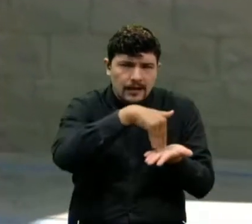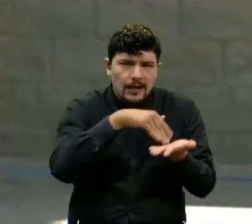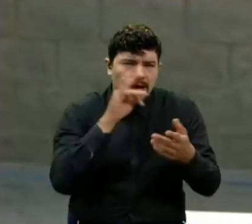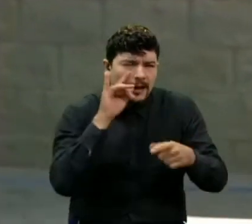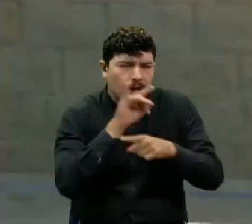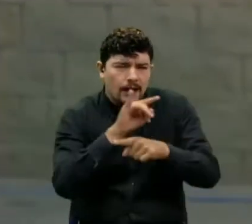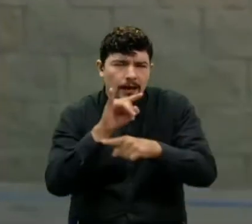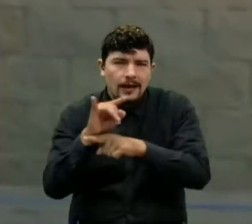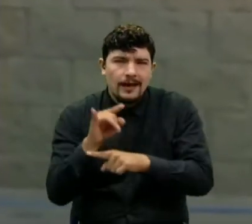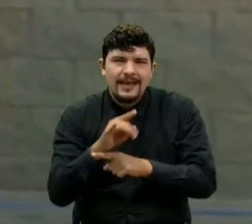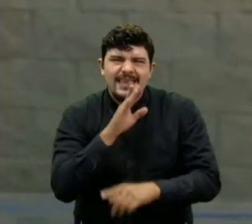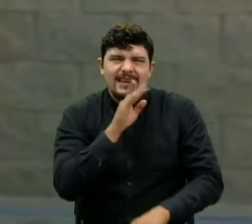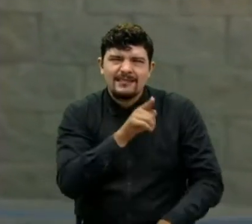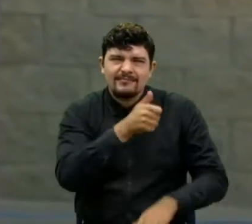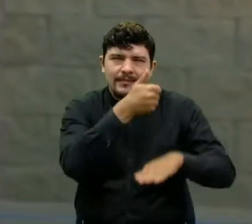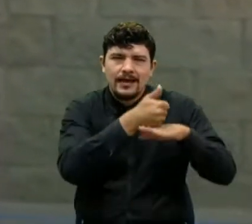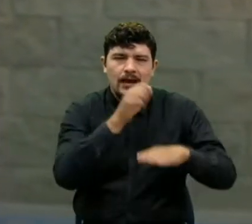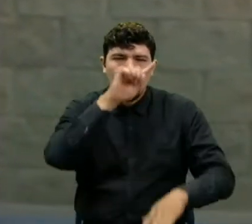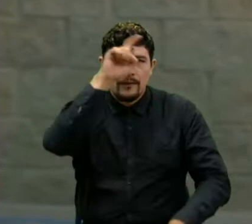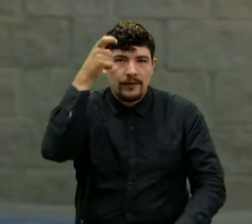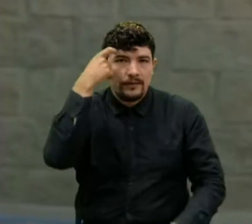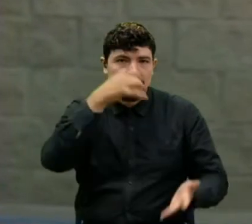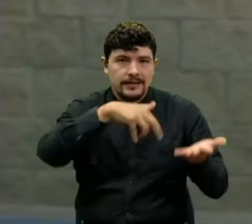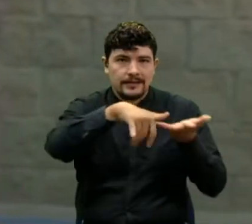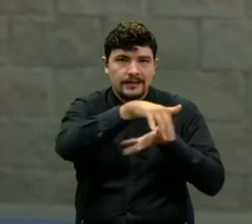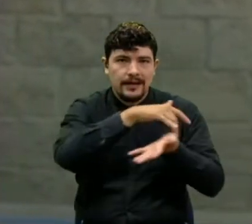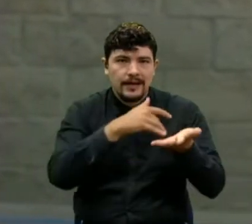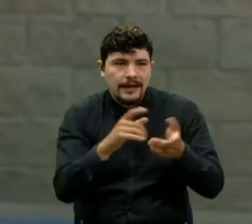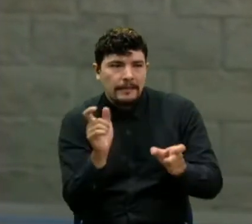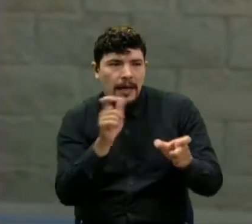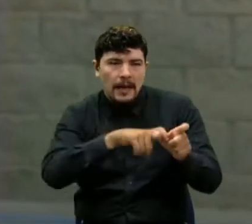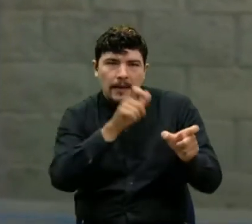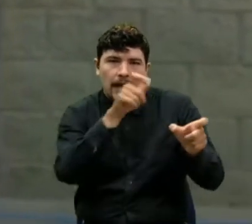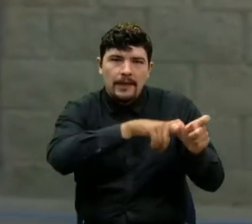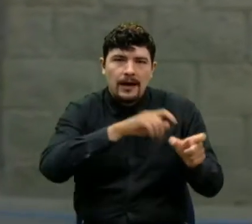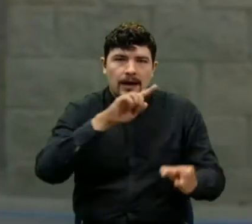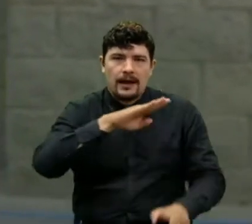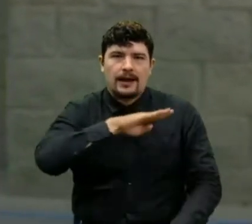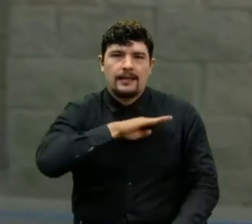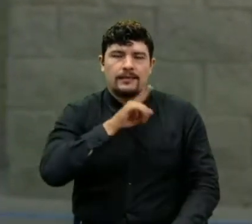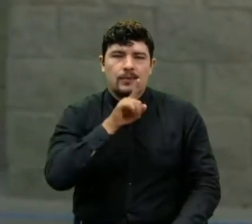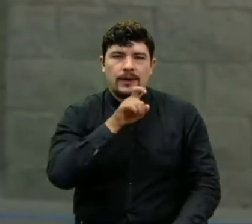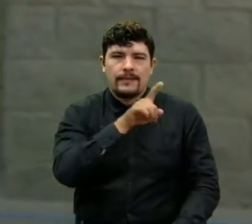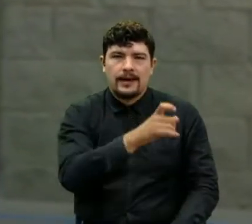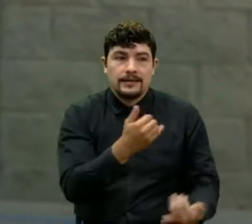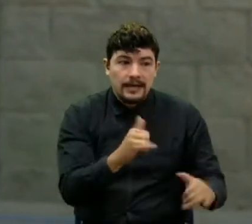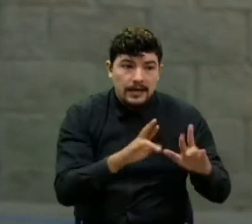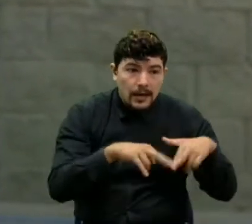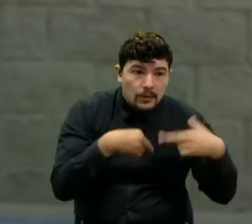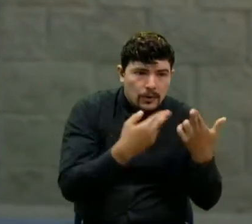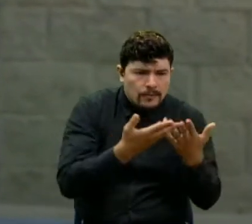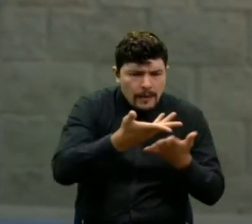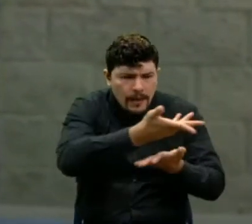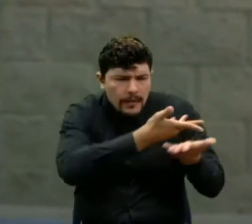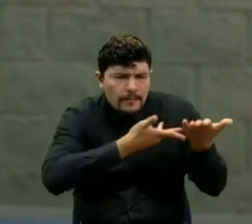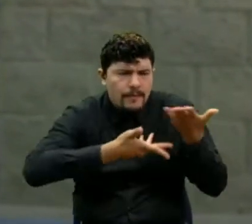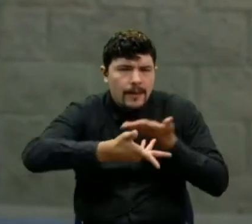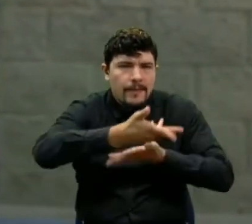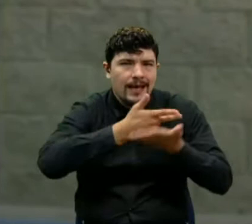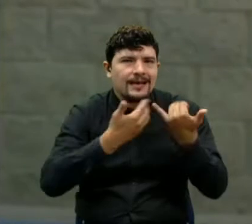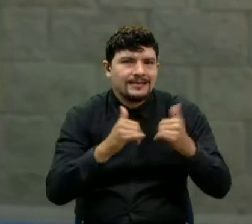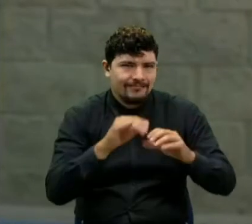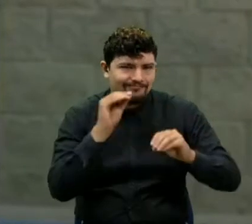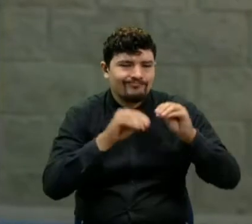sido acompañada por los diferentes alcaldes del área metropolitana de bucaramanga se han tomado ya medidas sobre lo que serán